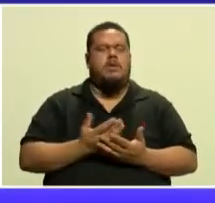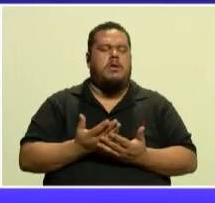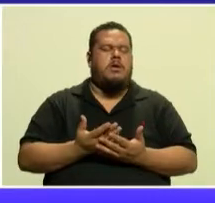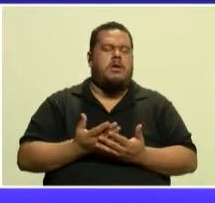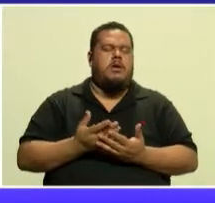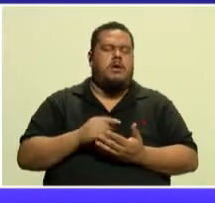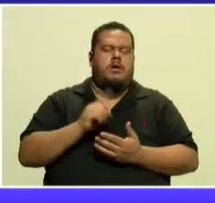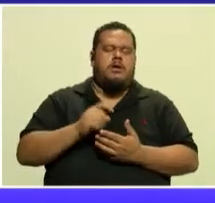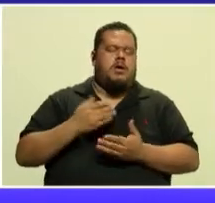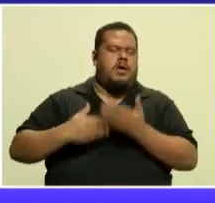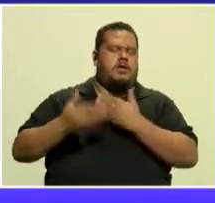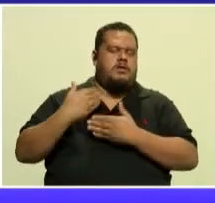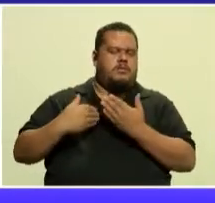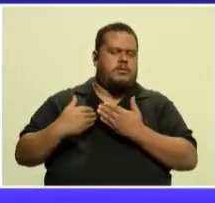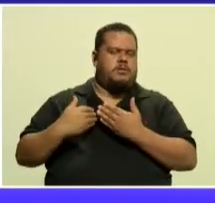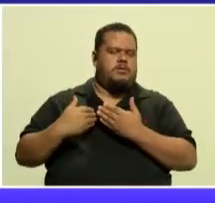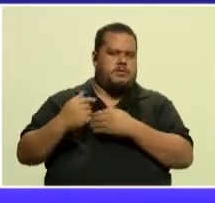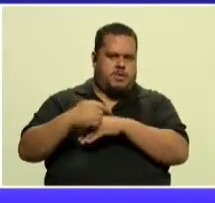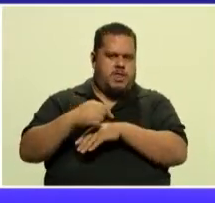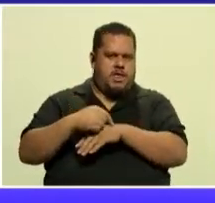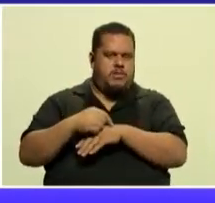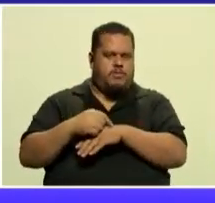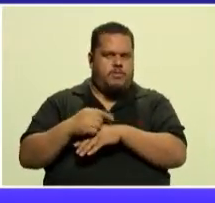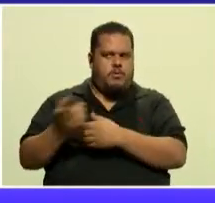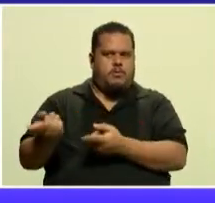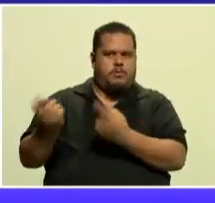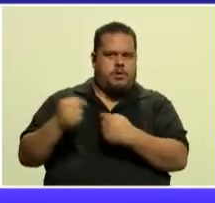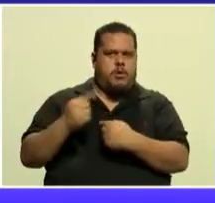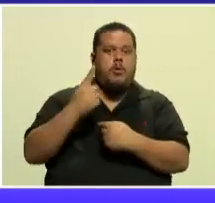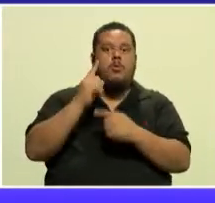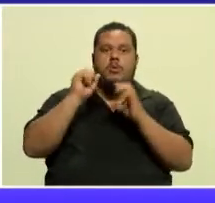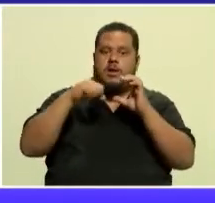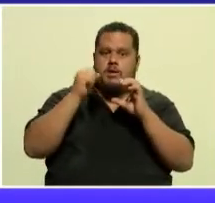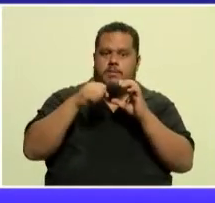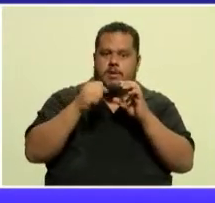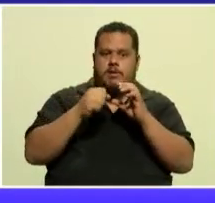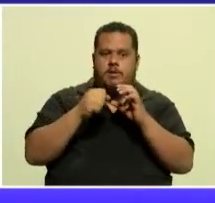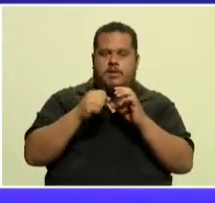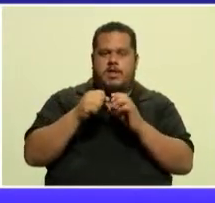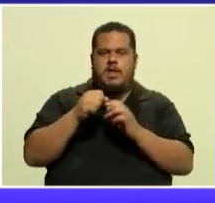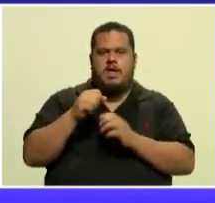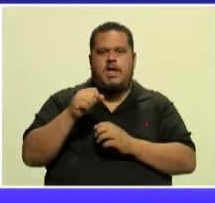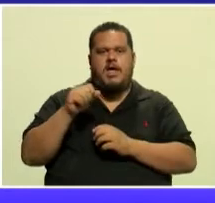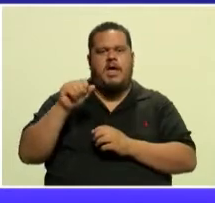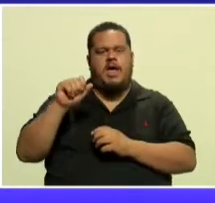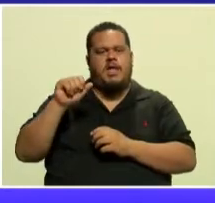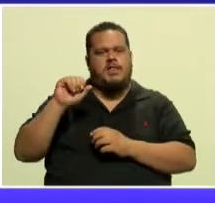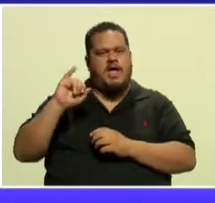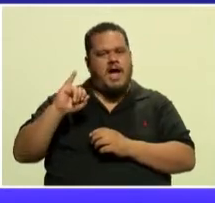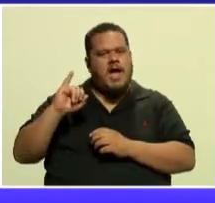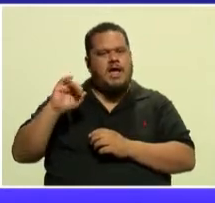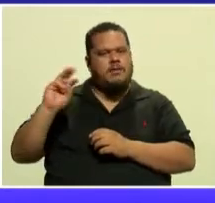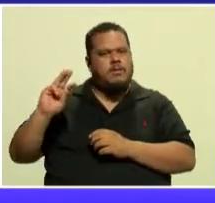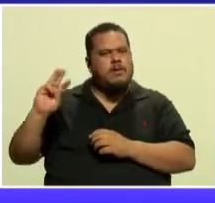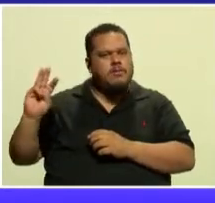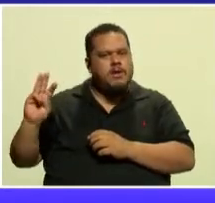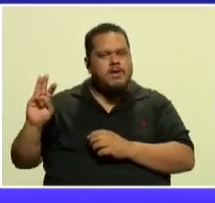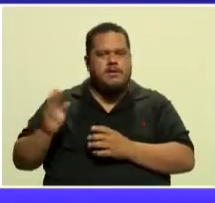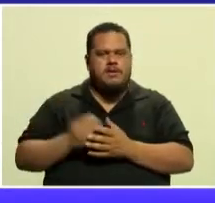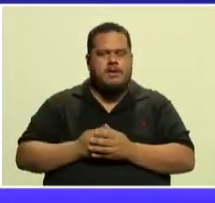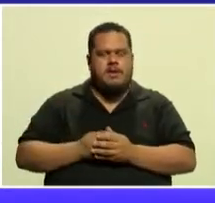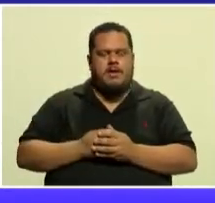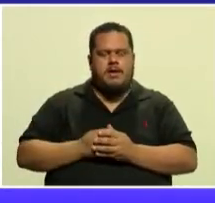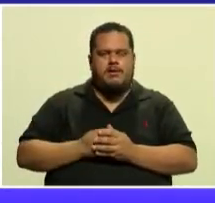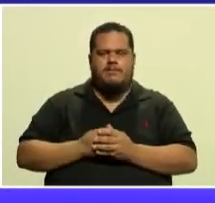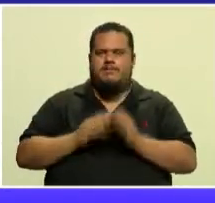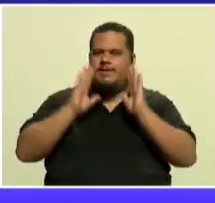tiempo trajiste al país una película de Ai Weiwei, el artista chino Ai Weiwei,